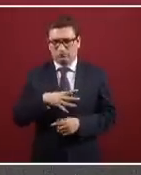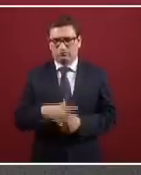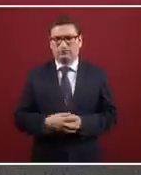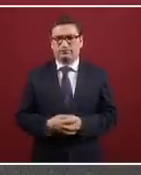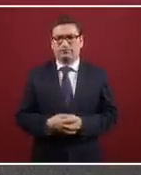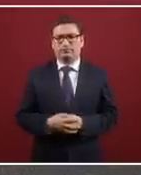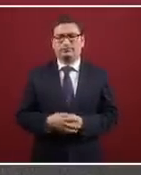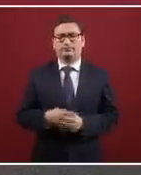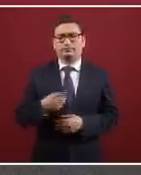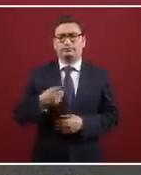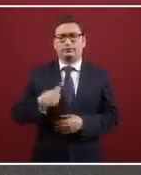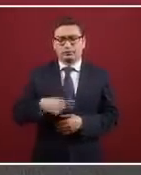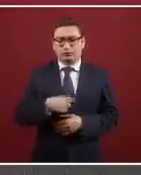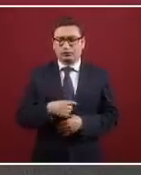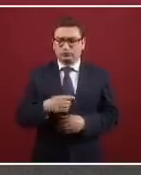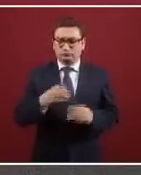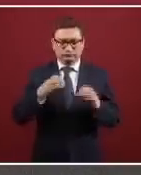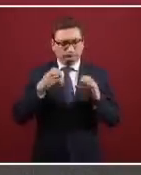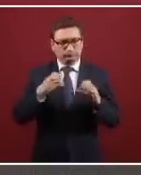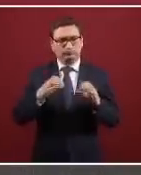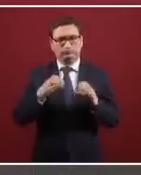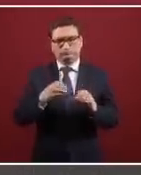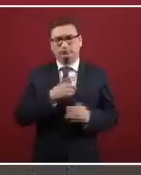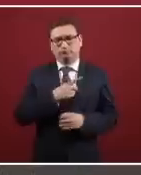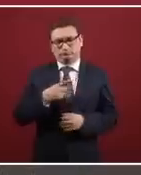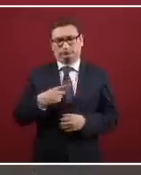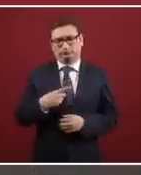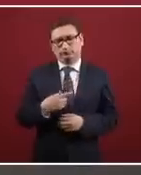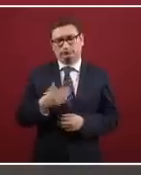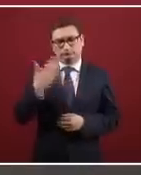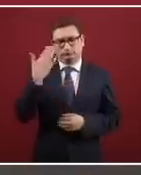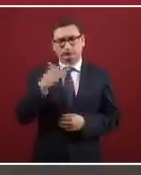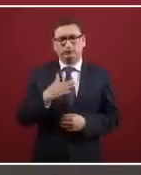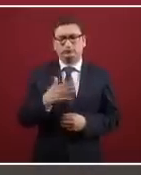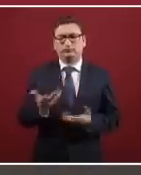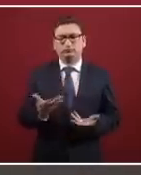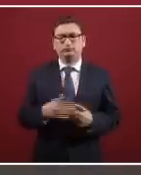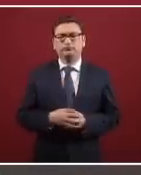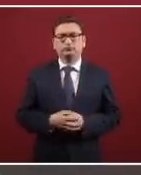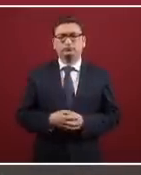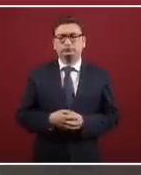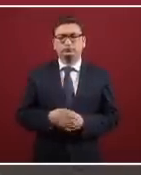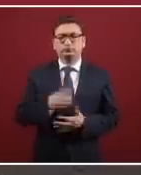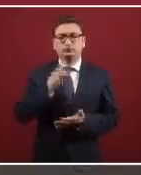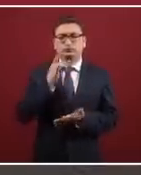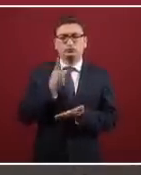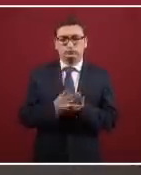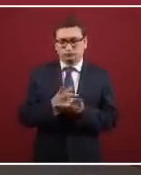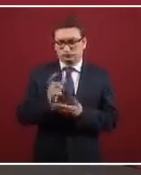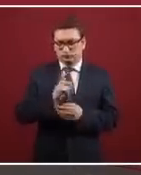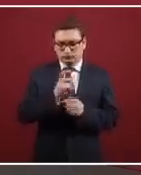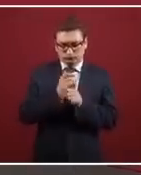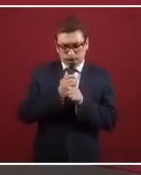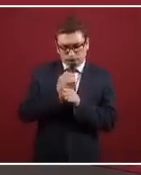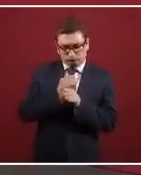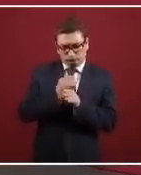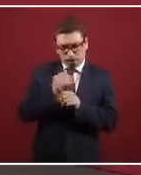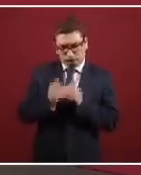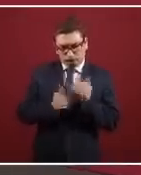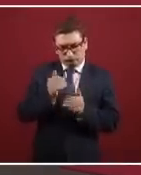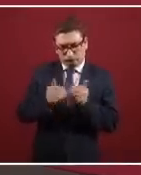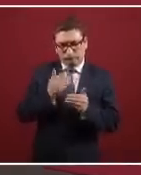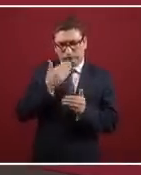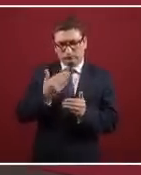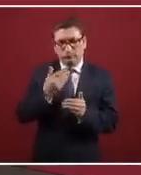Tenemos también que cuidar no solo lo del debido proceso,